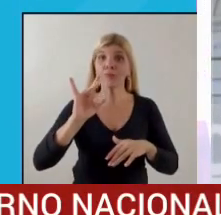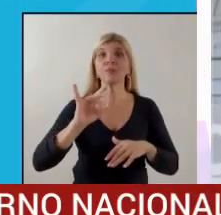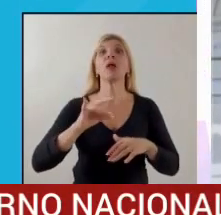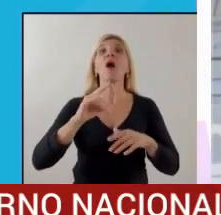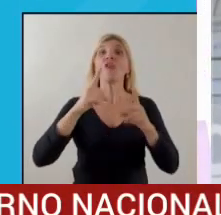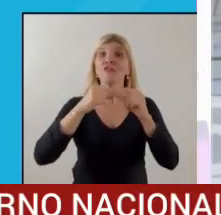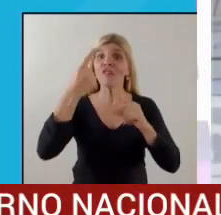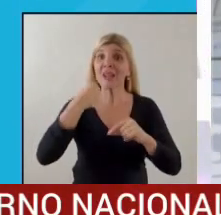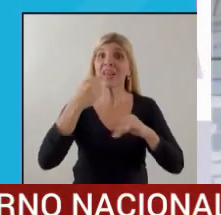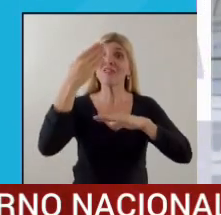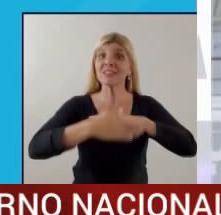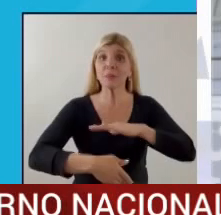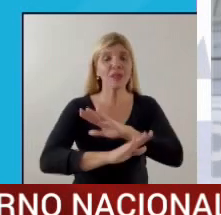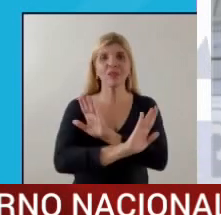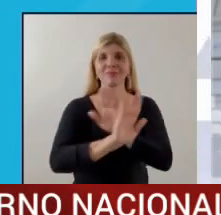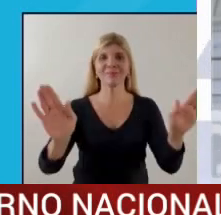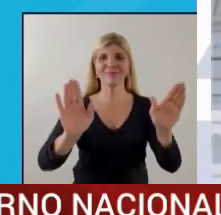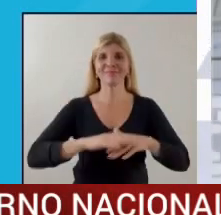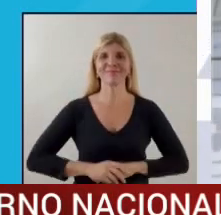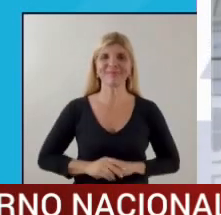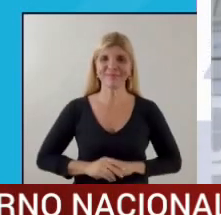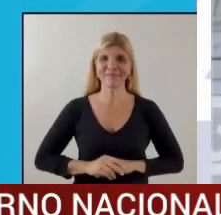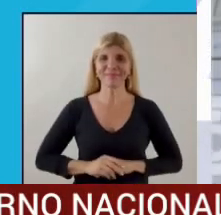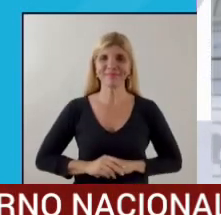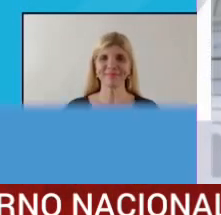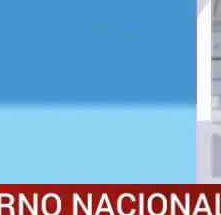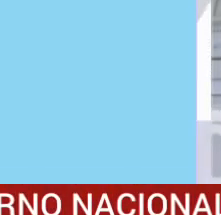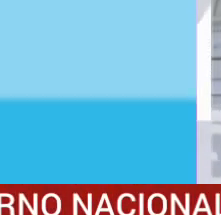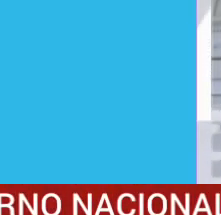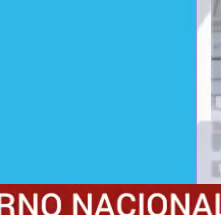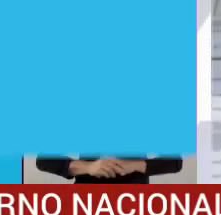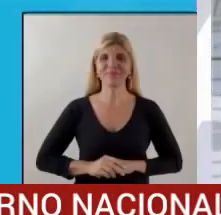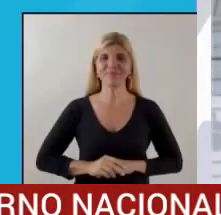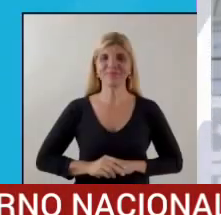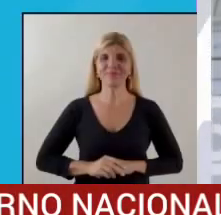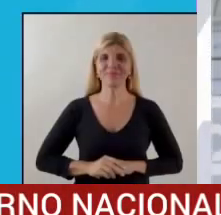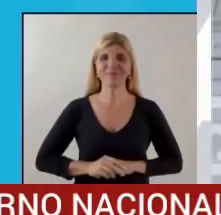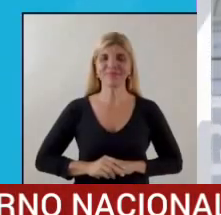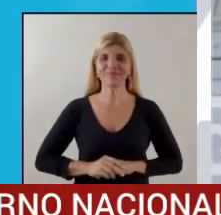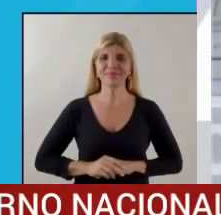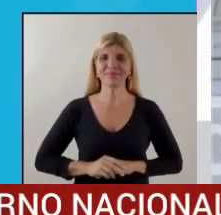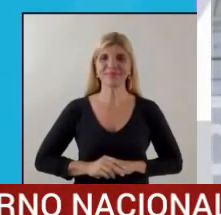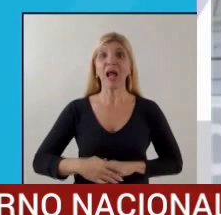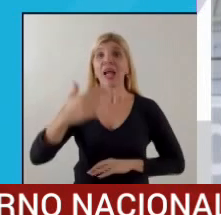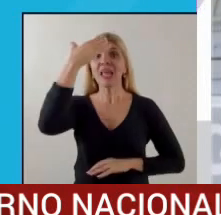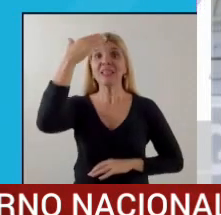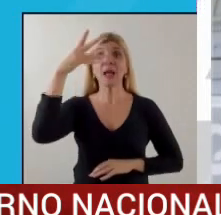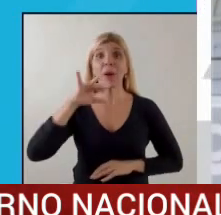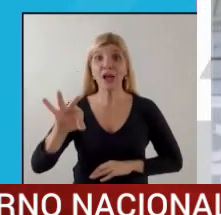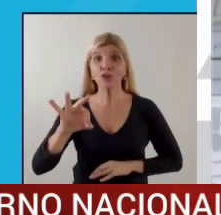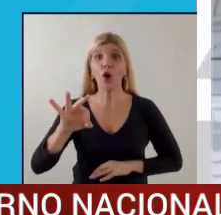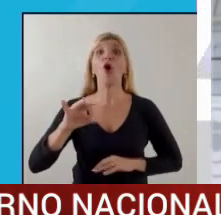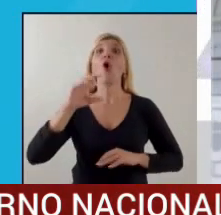que establece distintos procedimientos a la hora de gestionar, renovar los